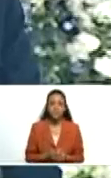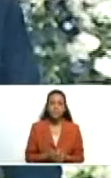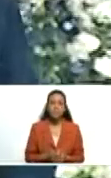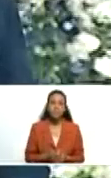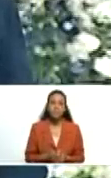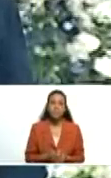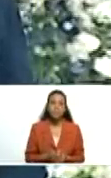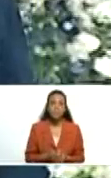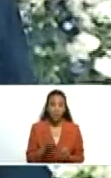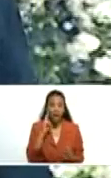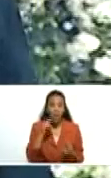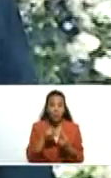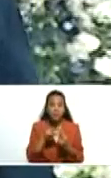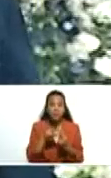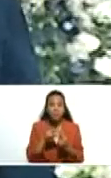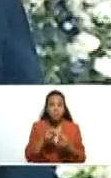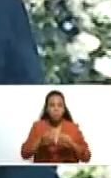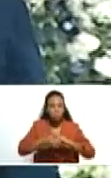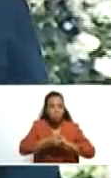Ahí los conocimos.